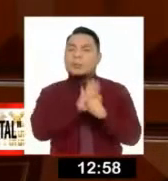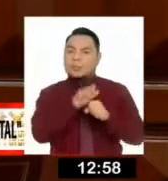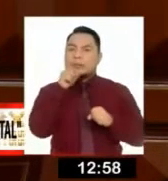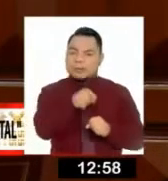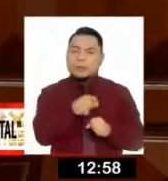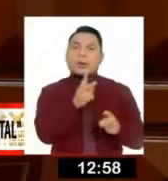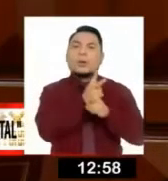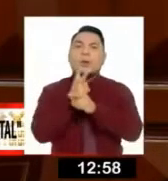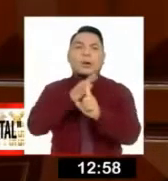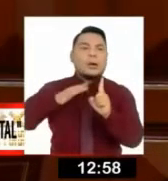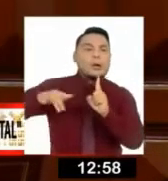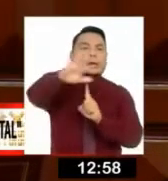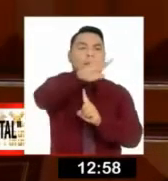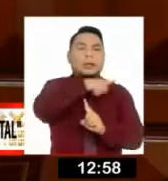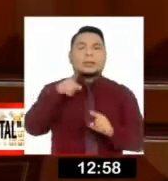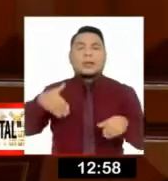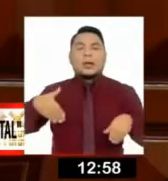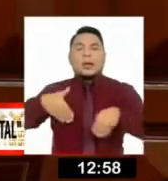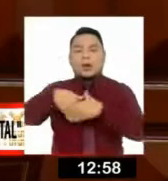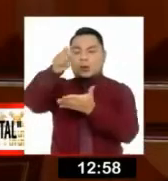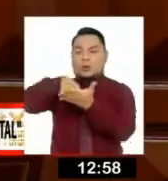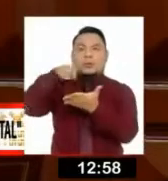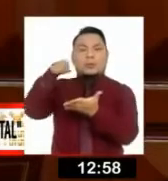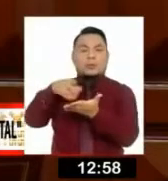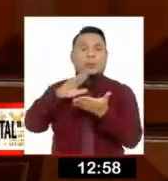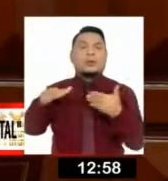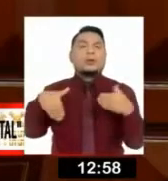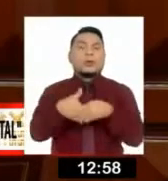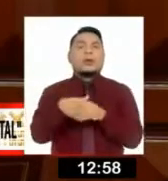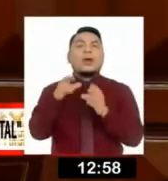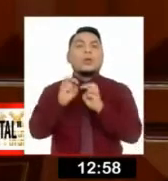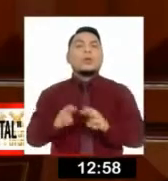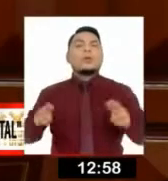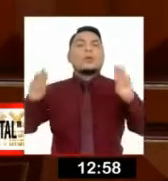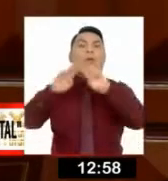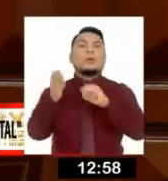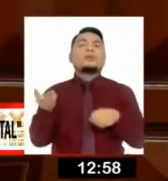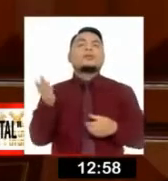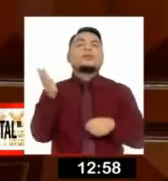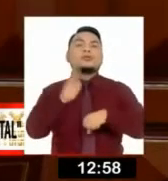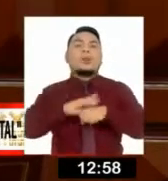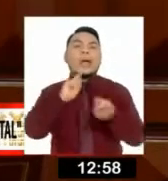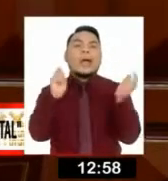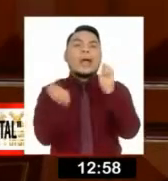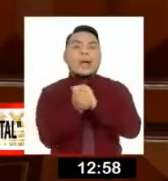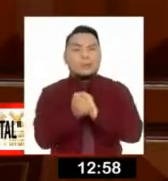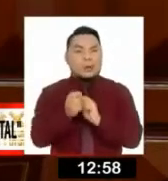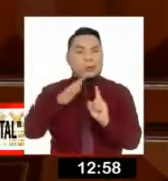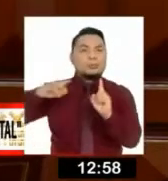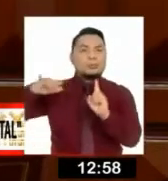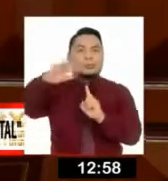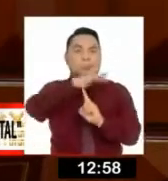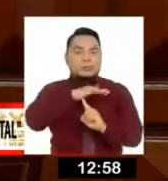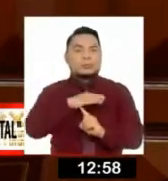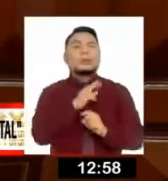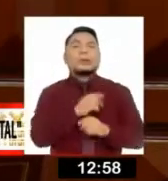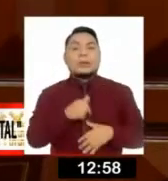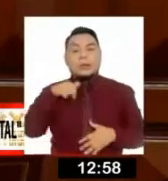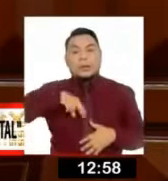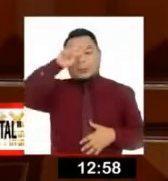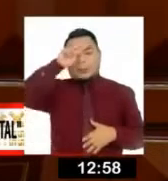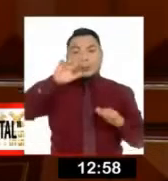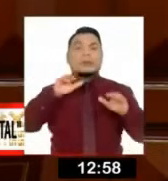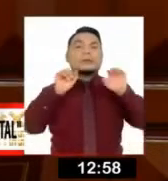compromiso expresado en la Convención Marco de las Naciones Unidas sobre el Cambio Climático. Nuestro país dispone